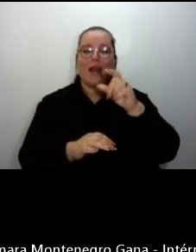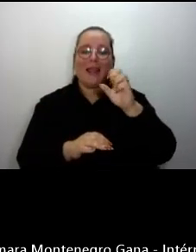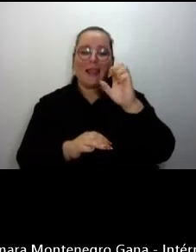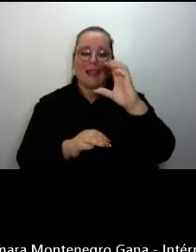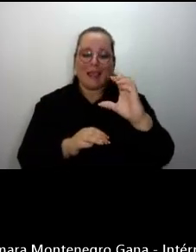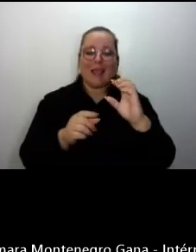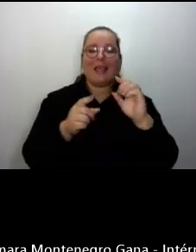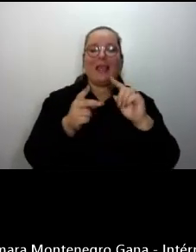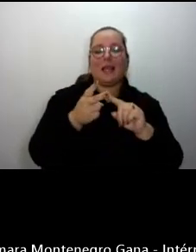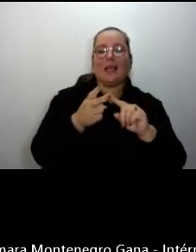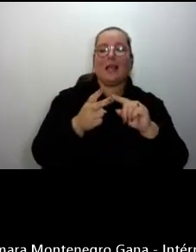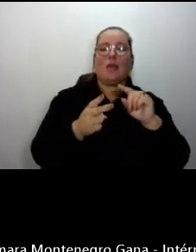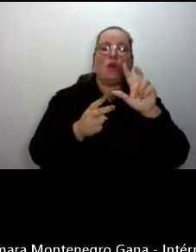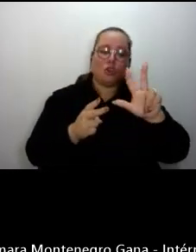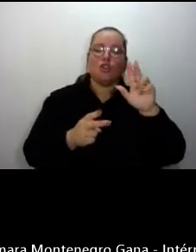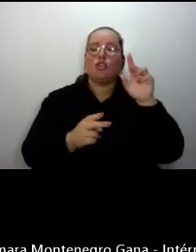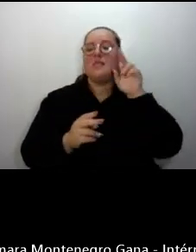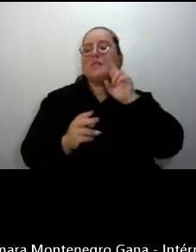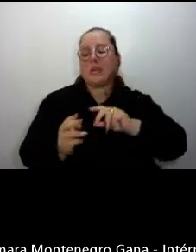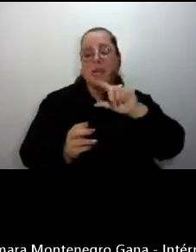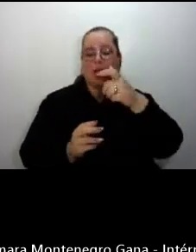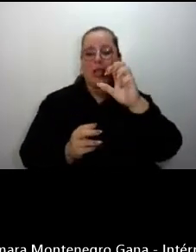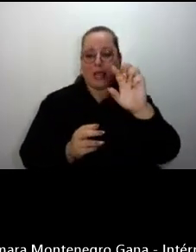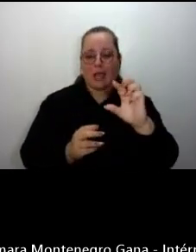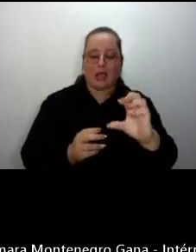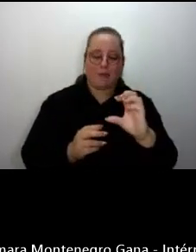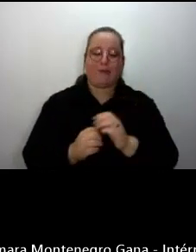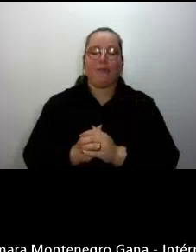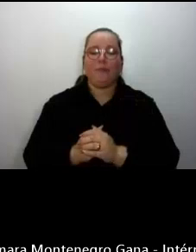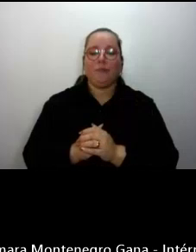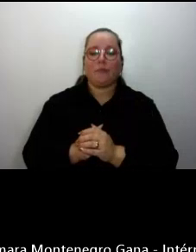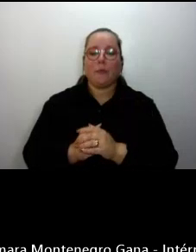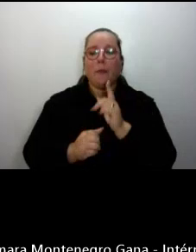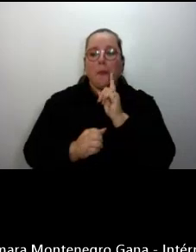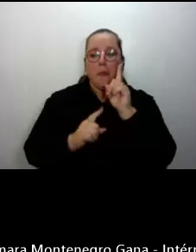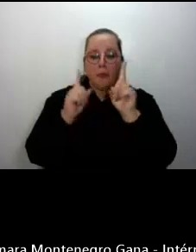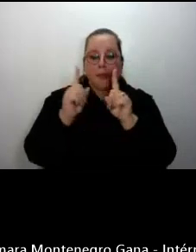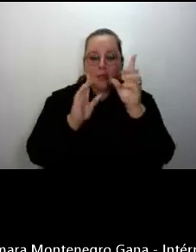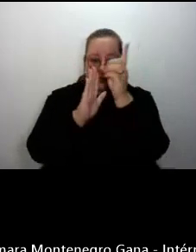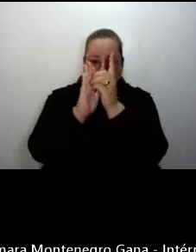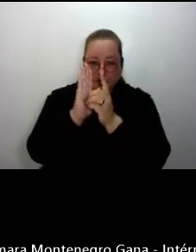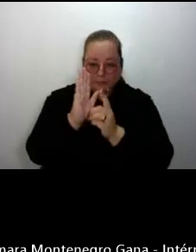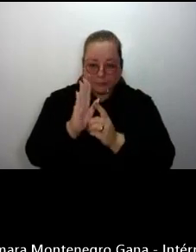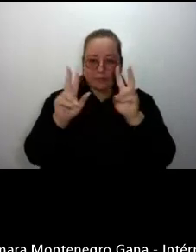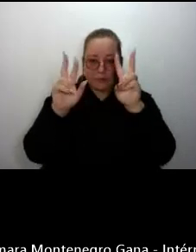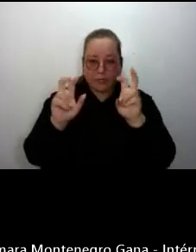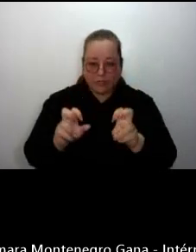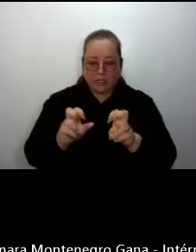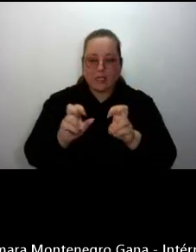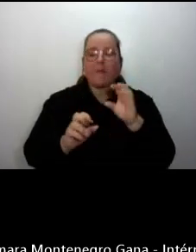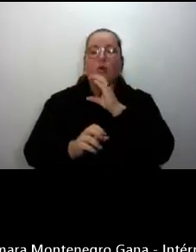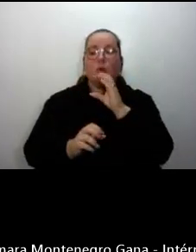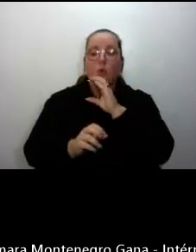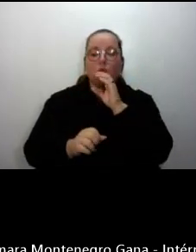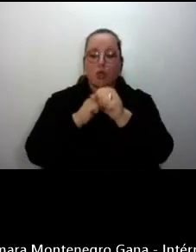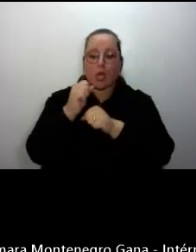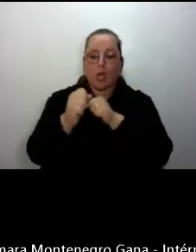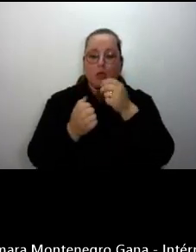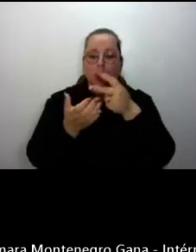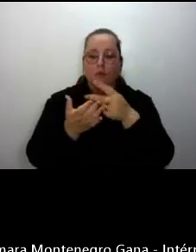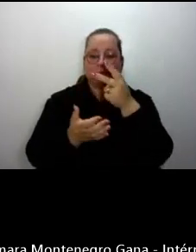sin GEC. Aquí tenemos también unos datos, ¿cierto?, sobre la cantidad de cursos que el año